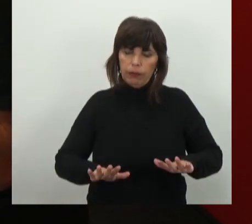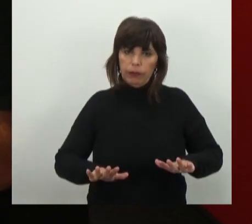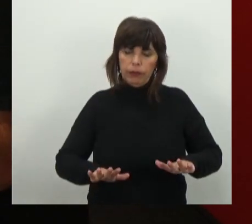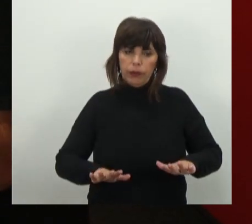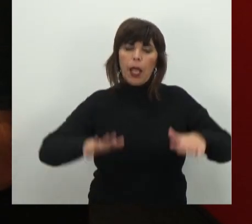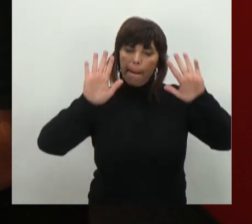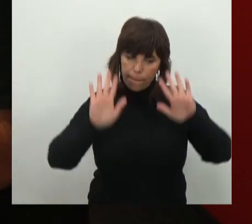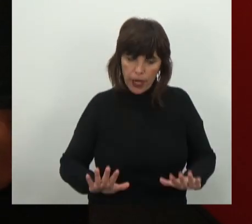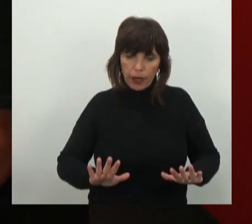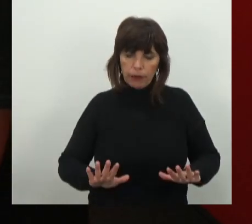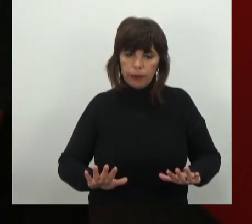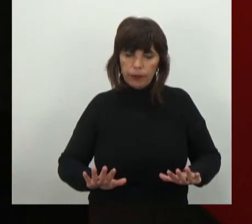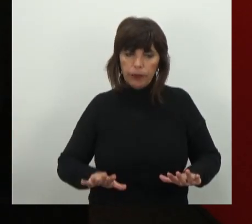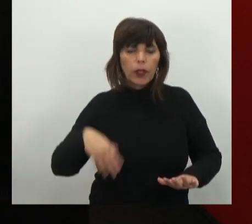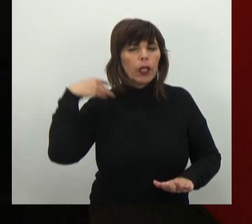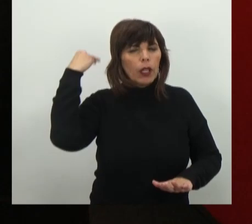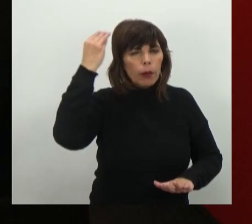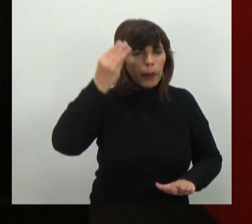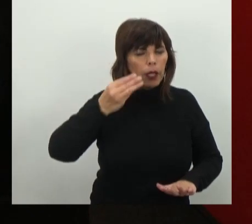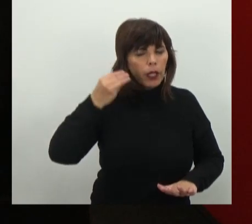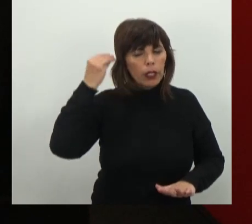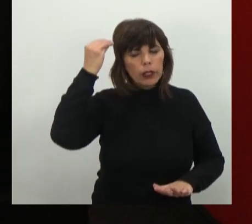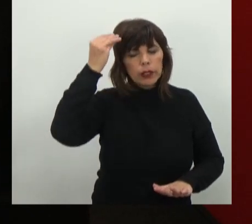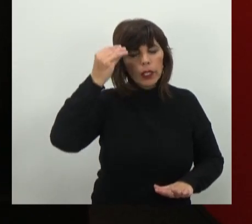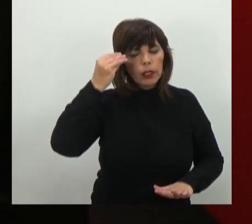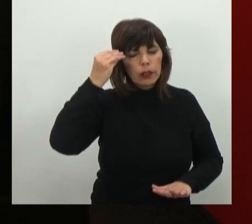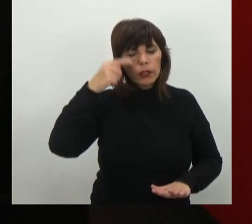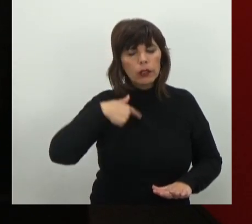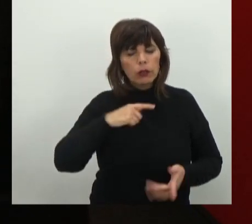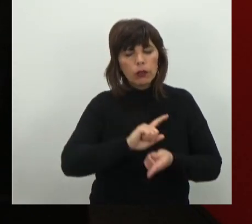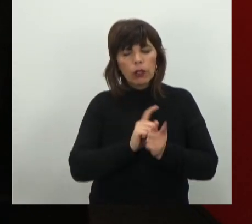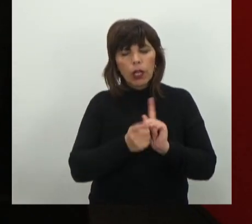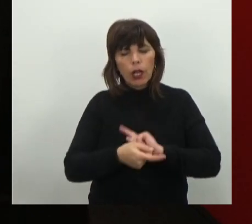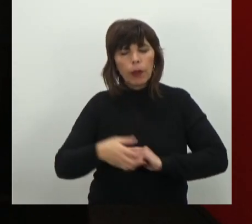para un momento, y empieza a pensar lo que tienes que cambiar.